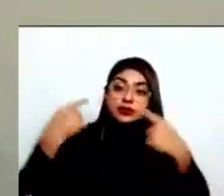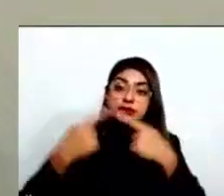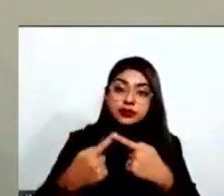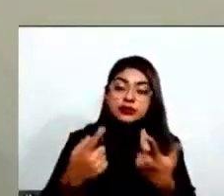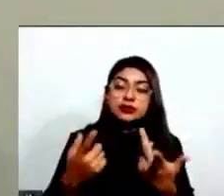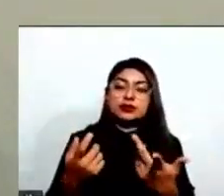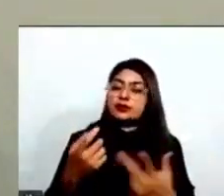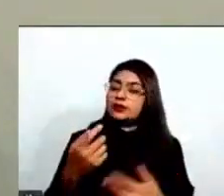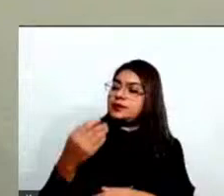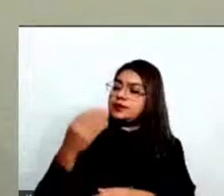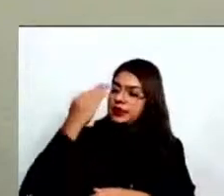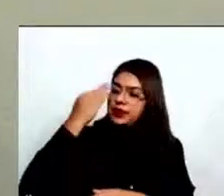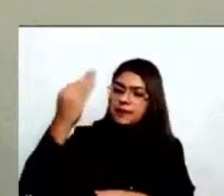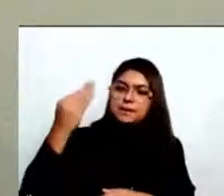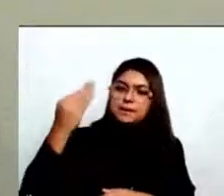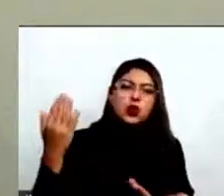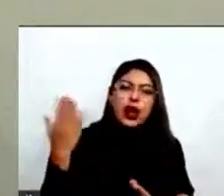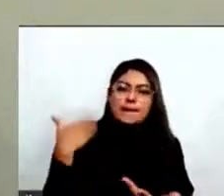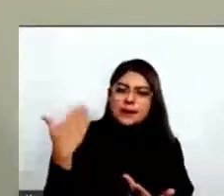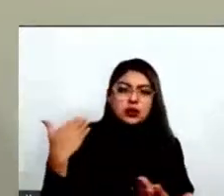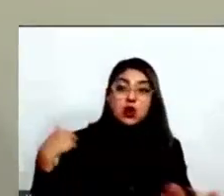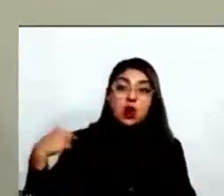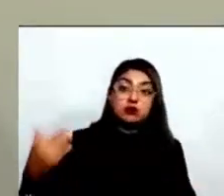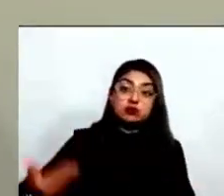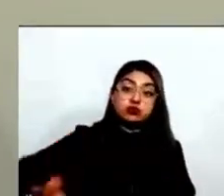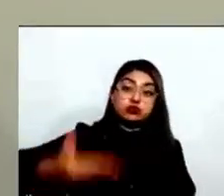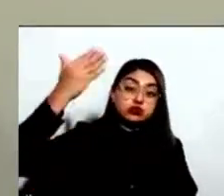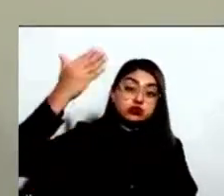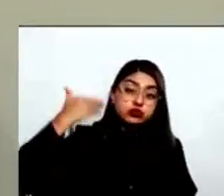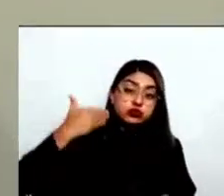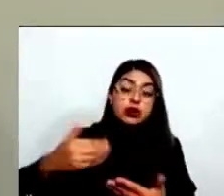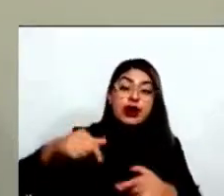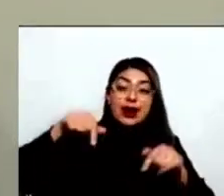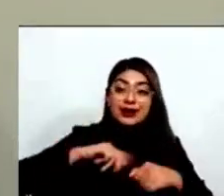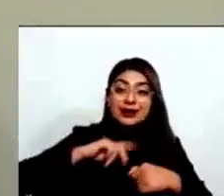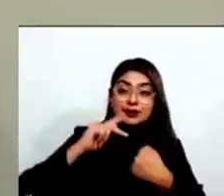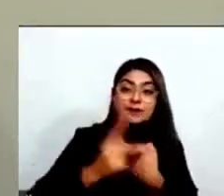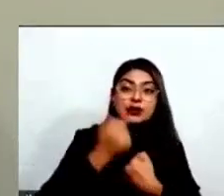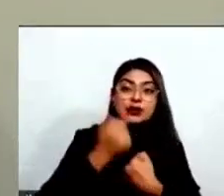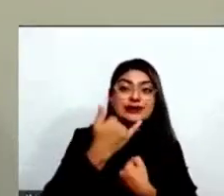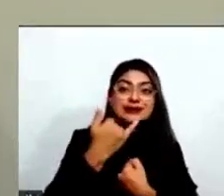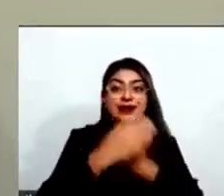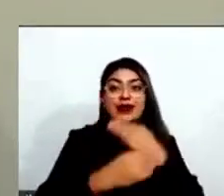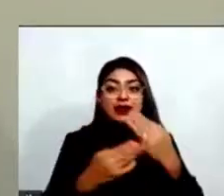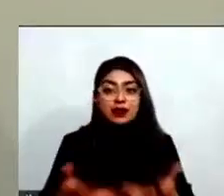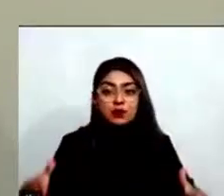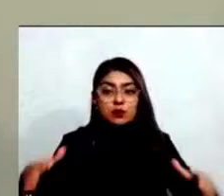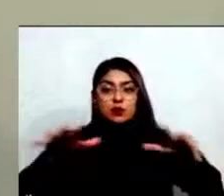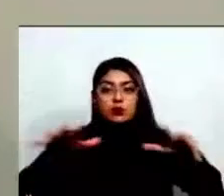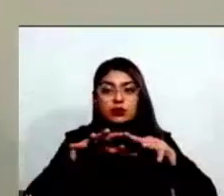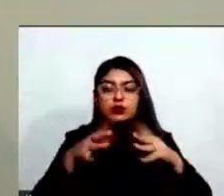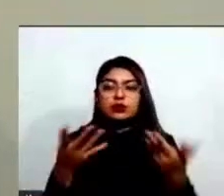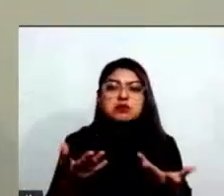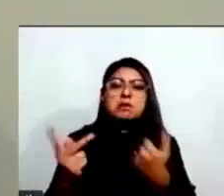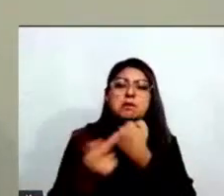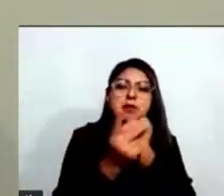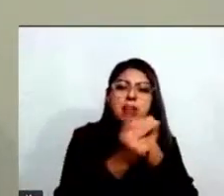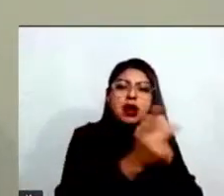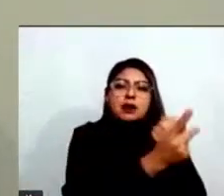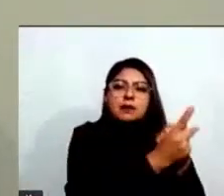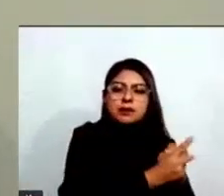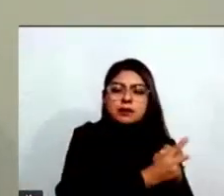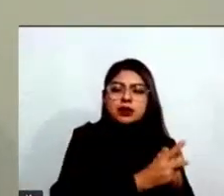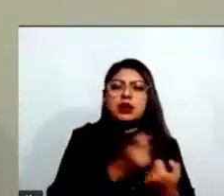en nuestro país, sino a lo largo y ancho del mundo. Democracias consolidadas que desde